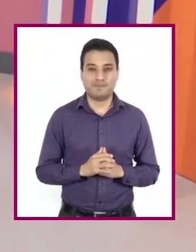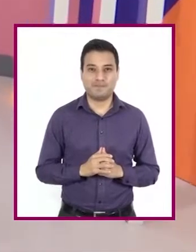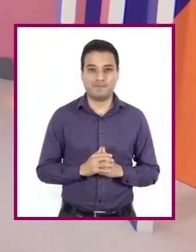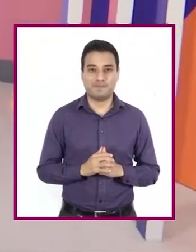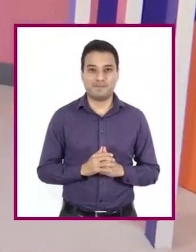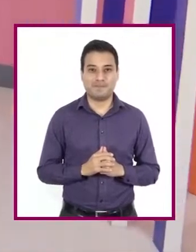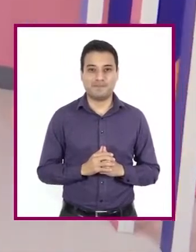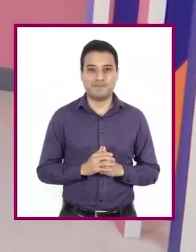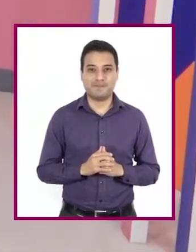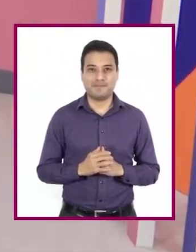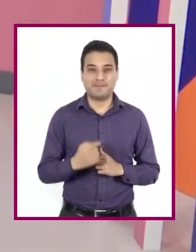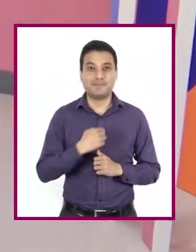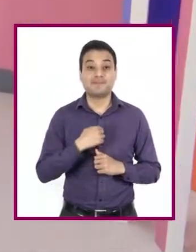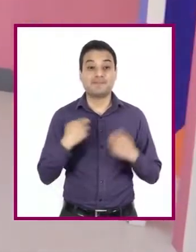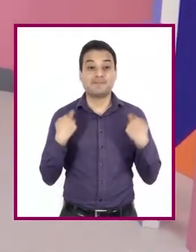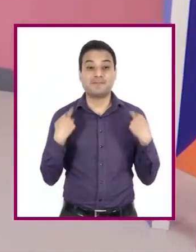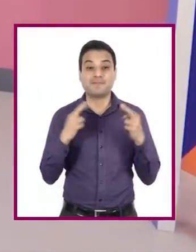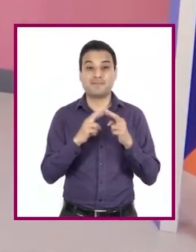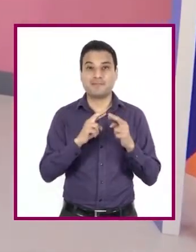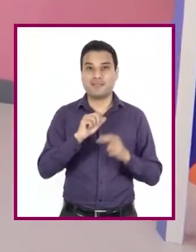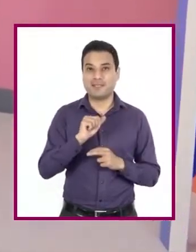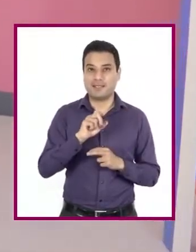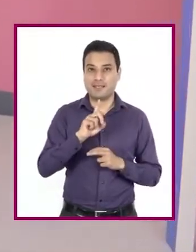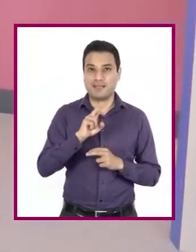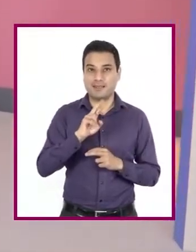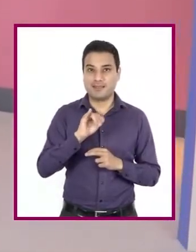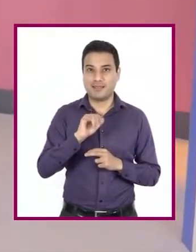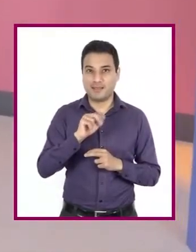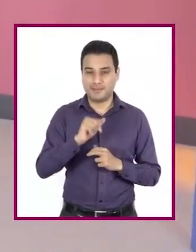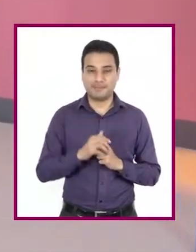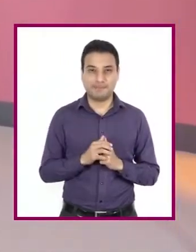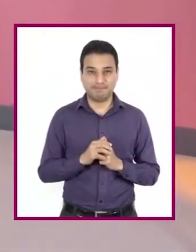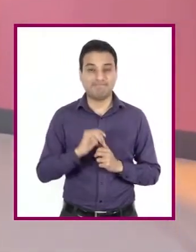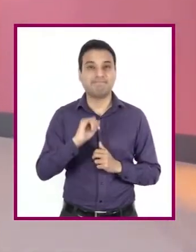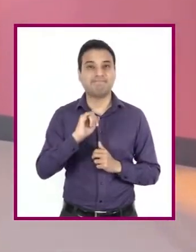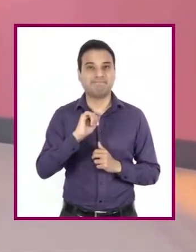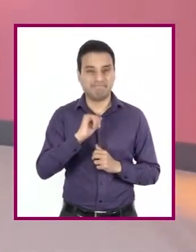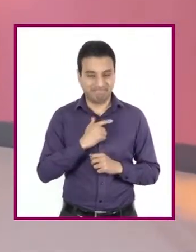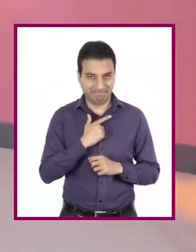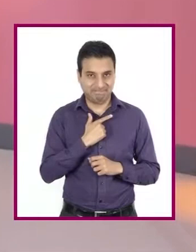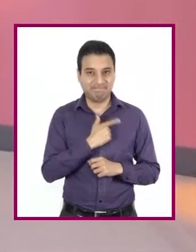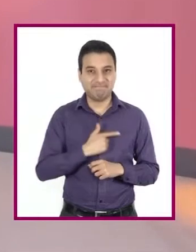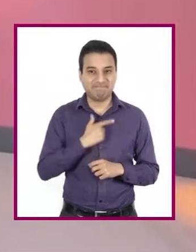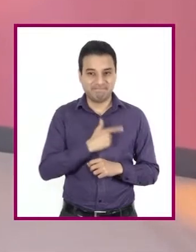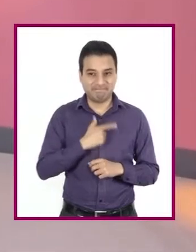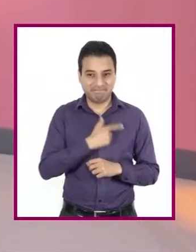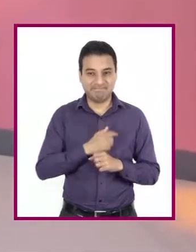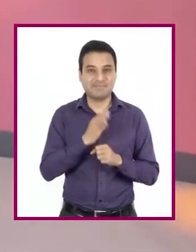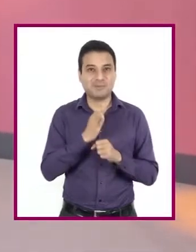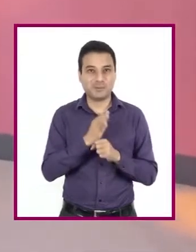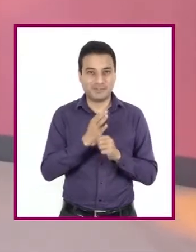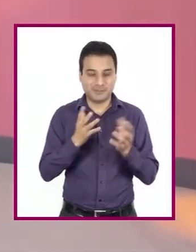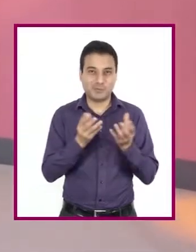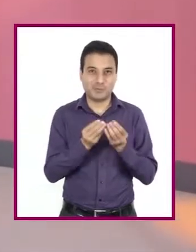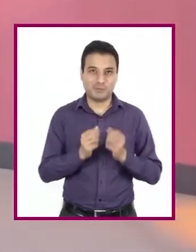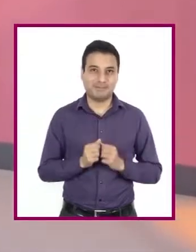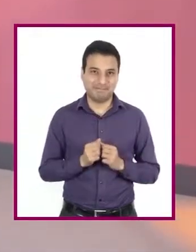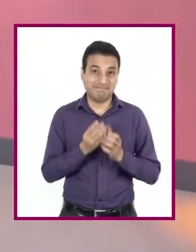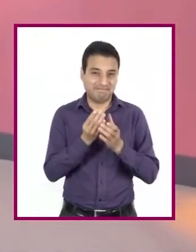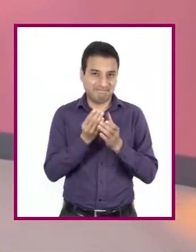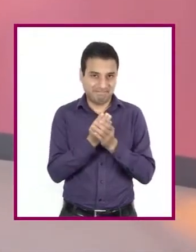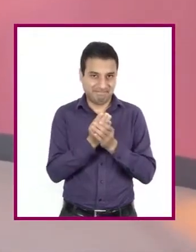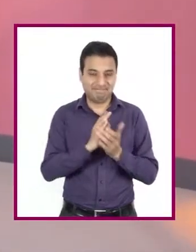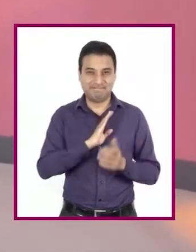Soy la profesora Adriana Orozco Sánchez y efectivamente es un gusto encontrarnos por aquí en una sesión más de Lengua Materna